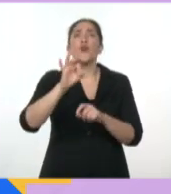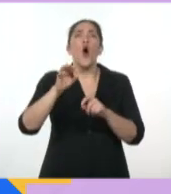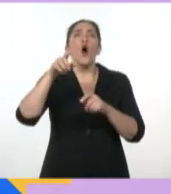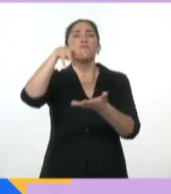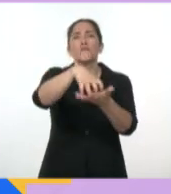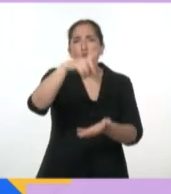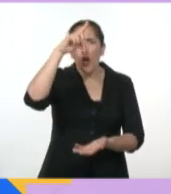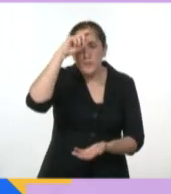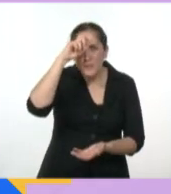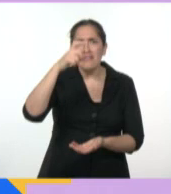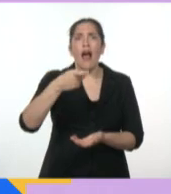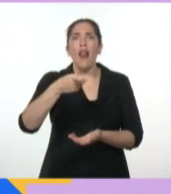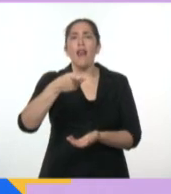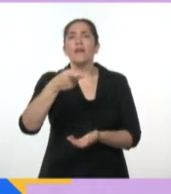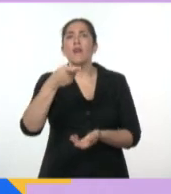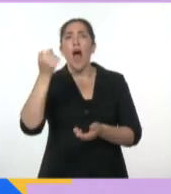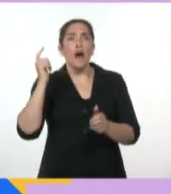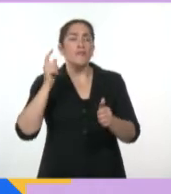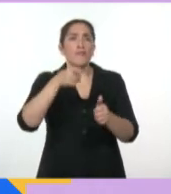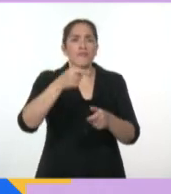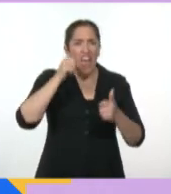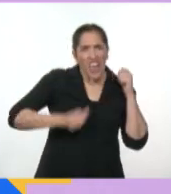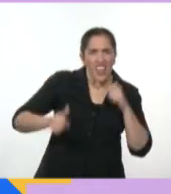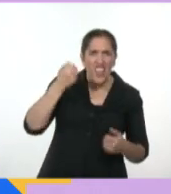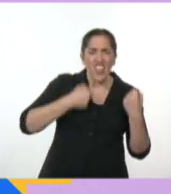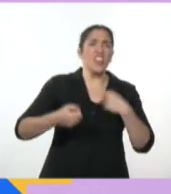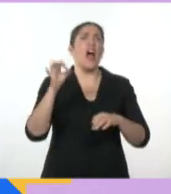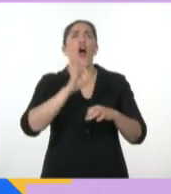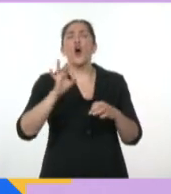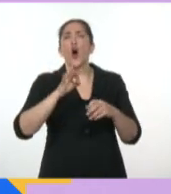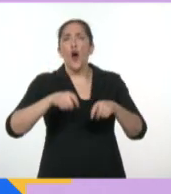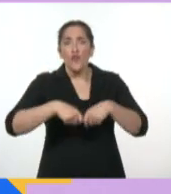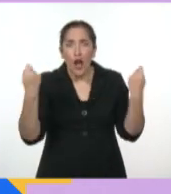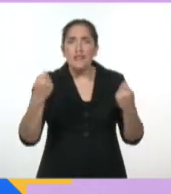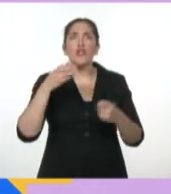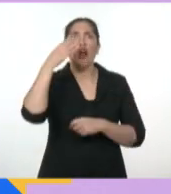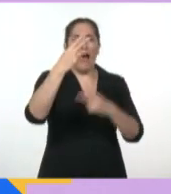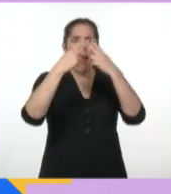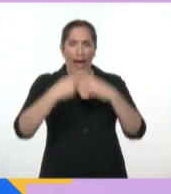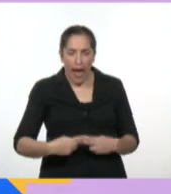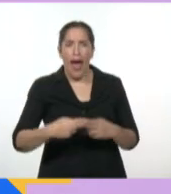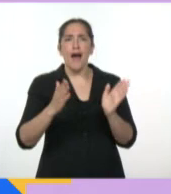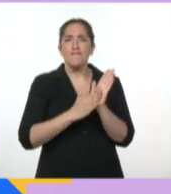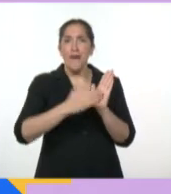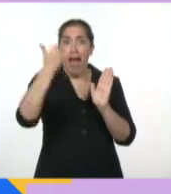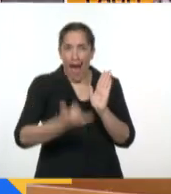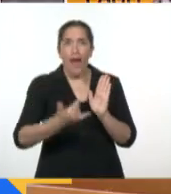hospital si estás herida o sufriste una violación para que te brinden atención, den fe del hecho y hagan la denuncia